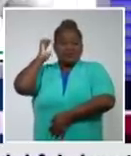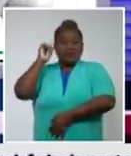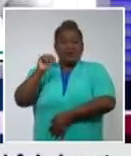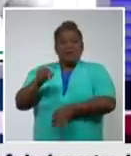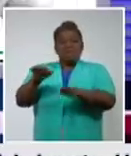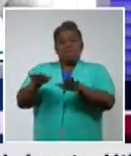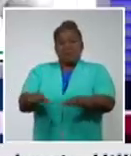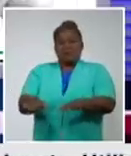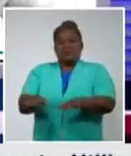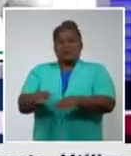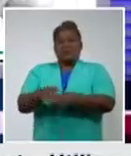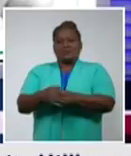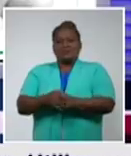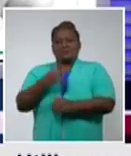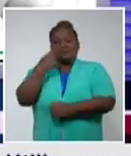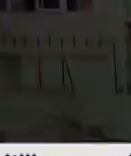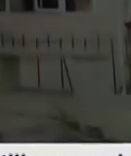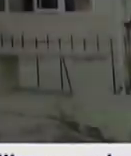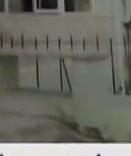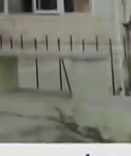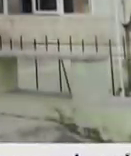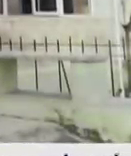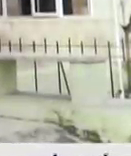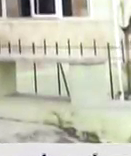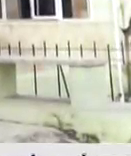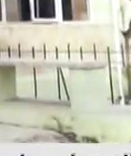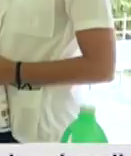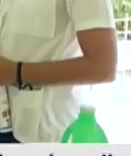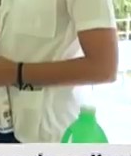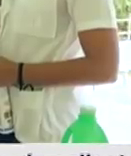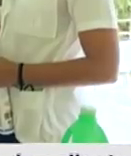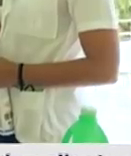revisamos de inmediato el escenario internacional.